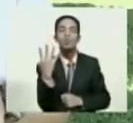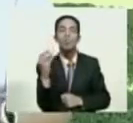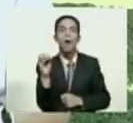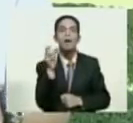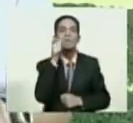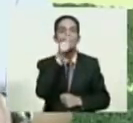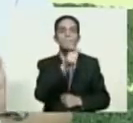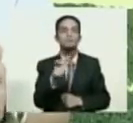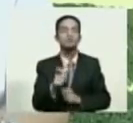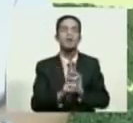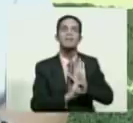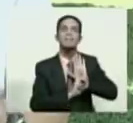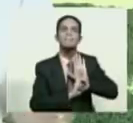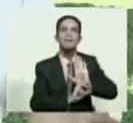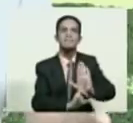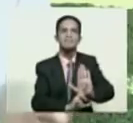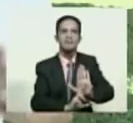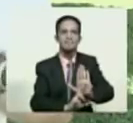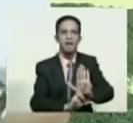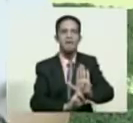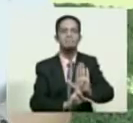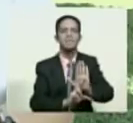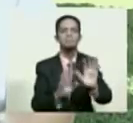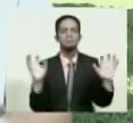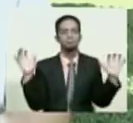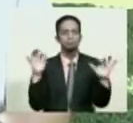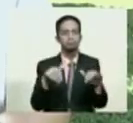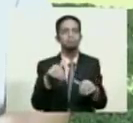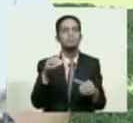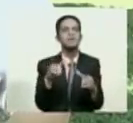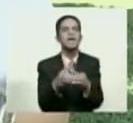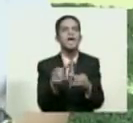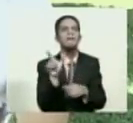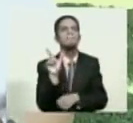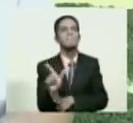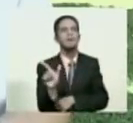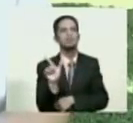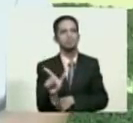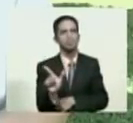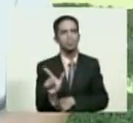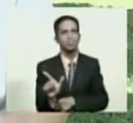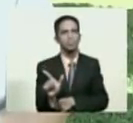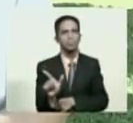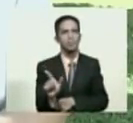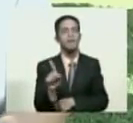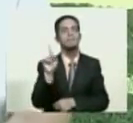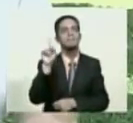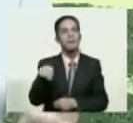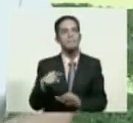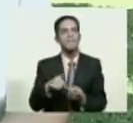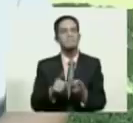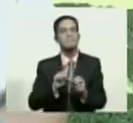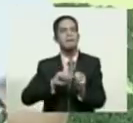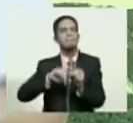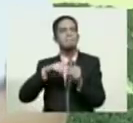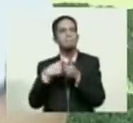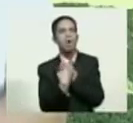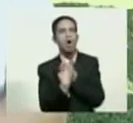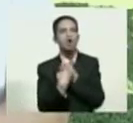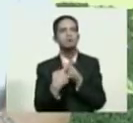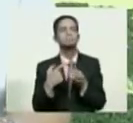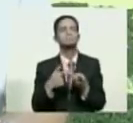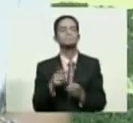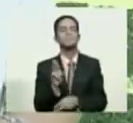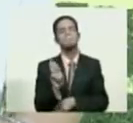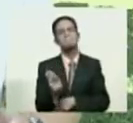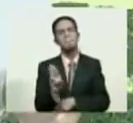la Revolución Bolivariana que están presentes entre el Partido Socialista Unido de Venezuela, también del Gran Polo Patriótico. Está Patria